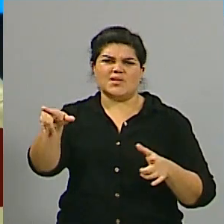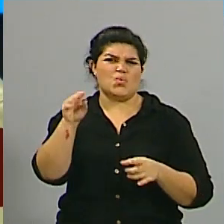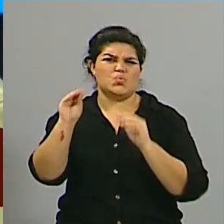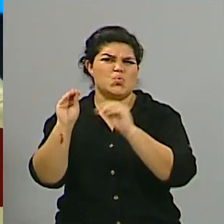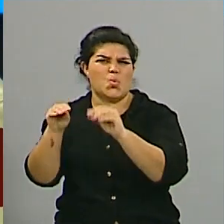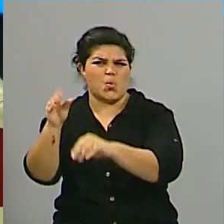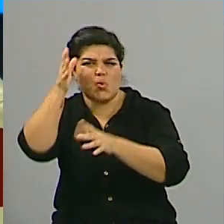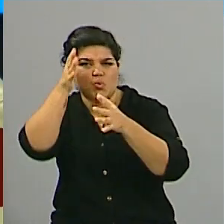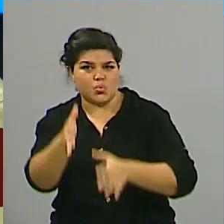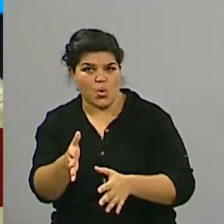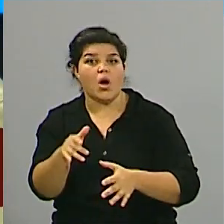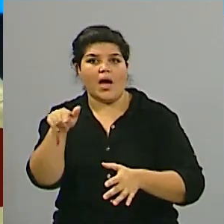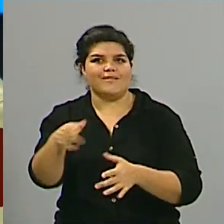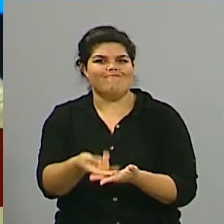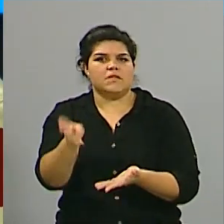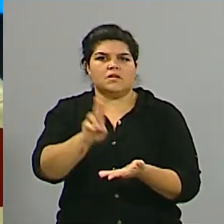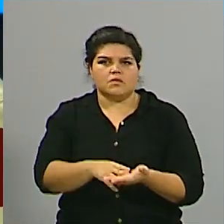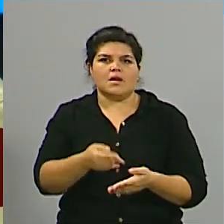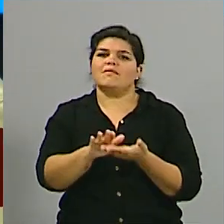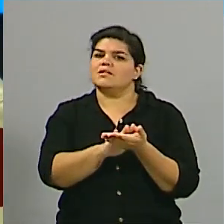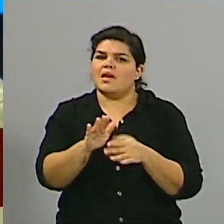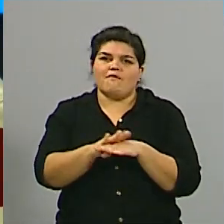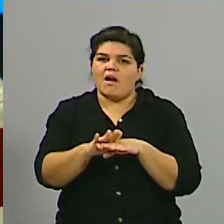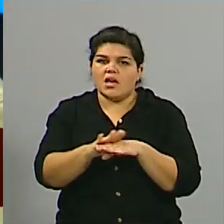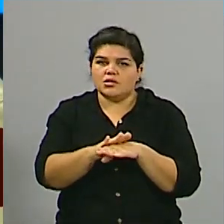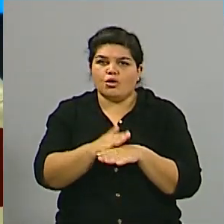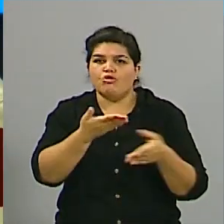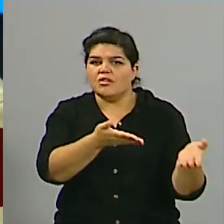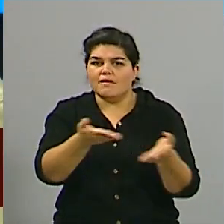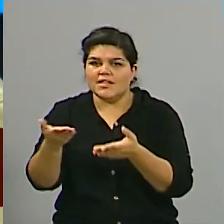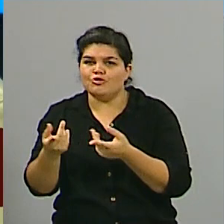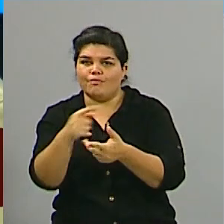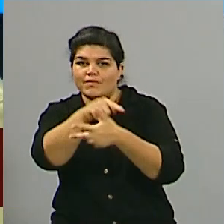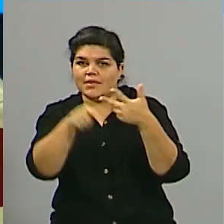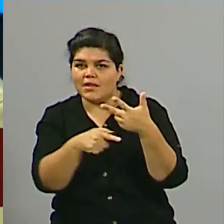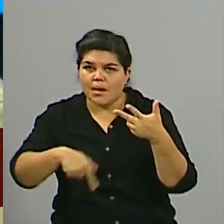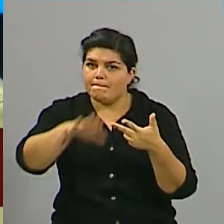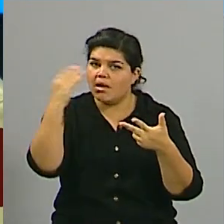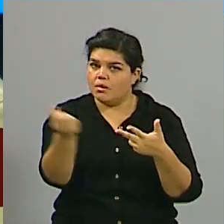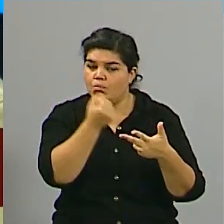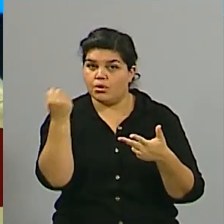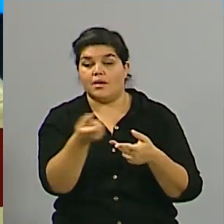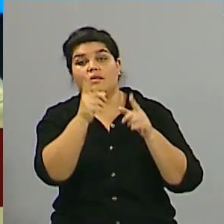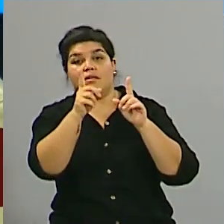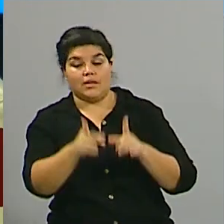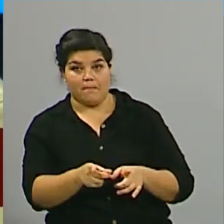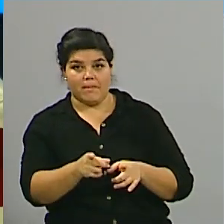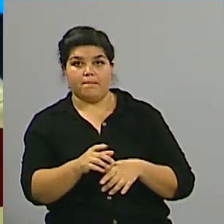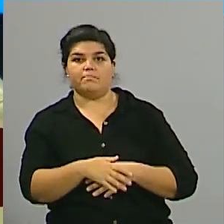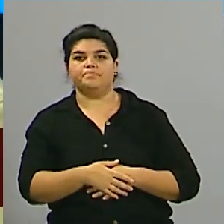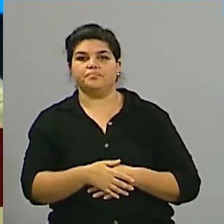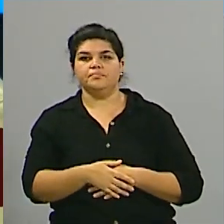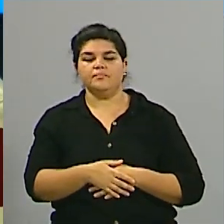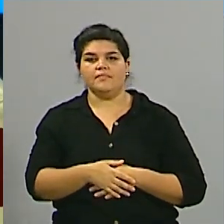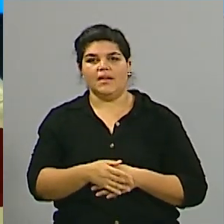ABL nuevamente y bueno, después ir desarrollando una serie de tareas. Por supuesto que todo proceso también de gestión tiene que tener